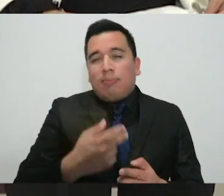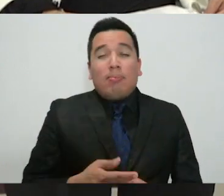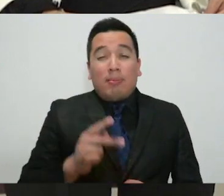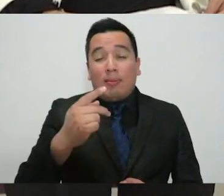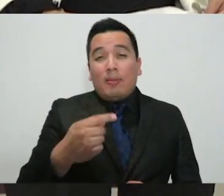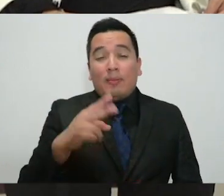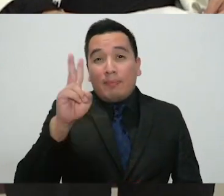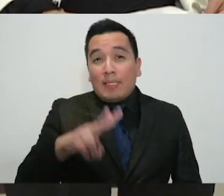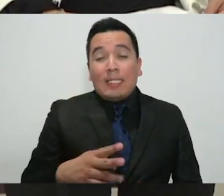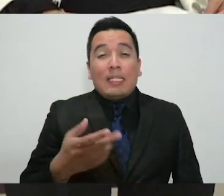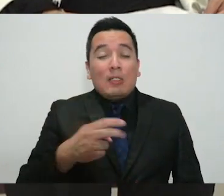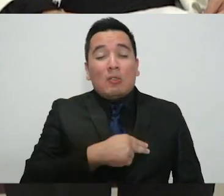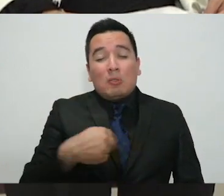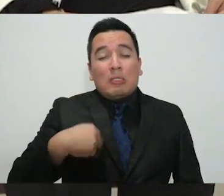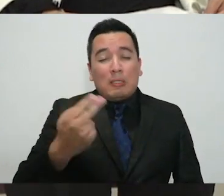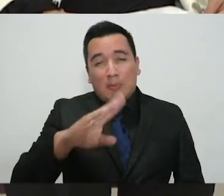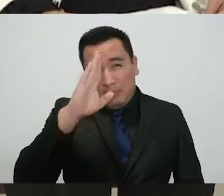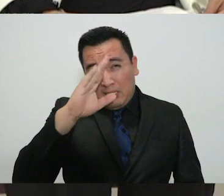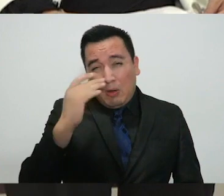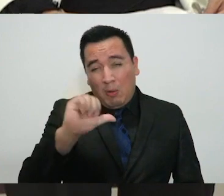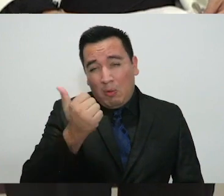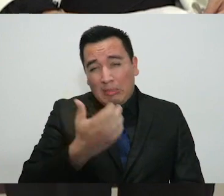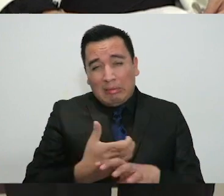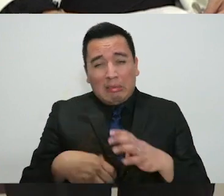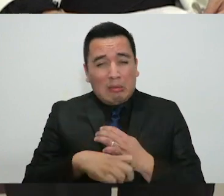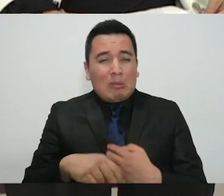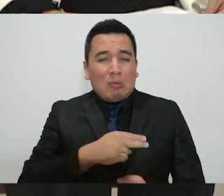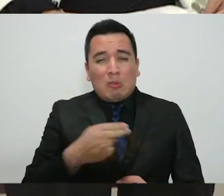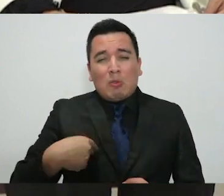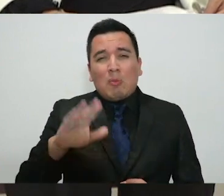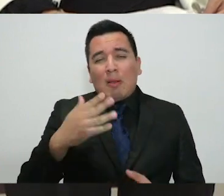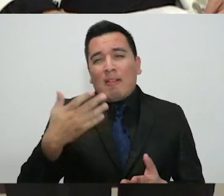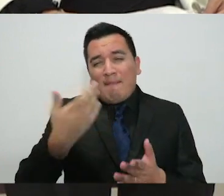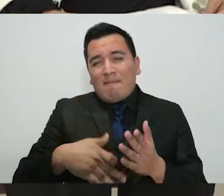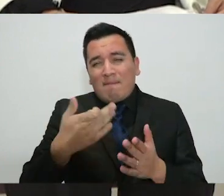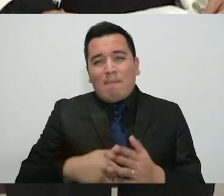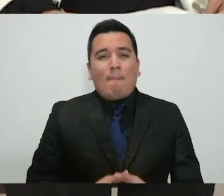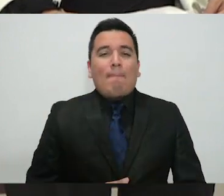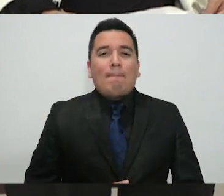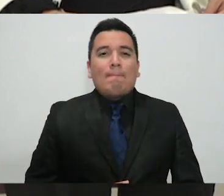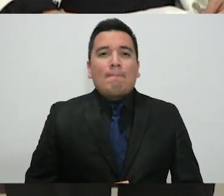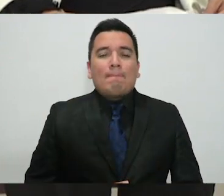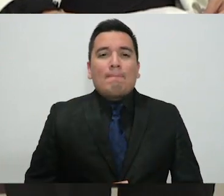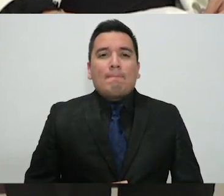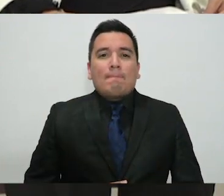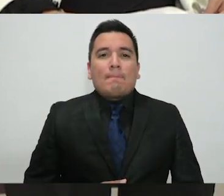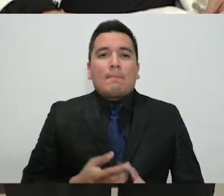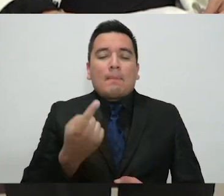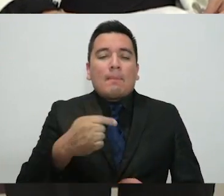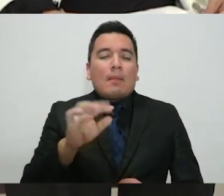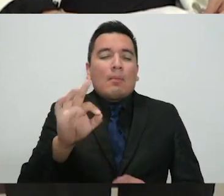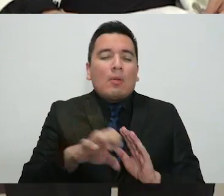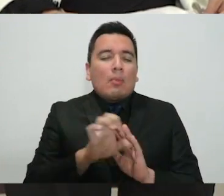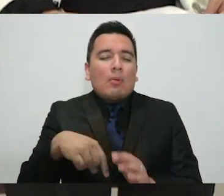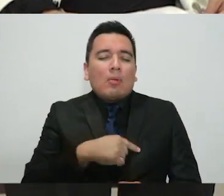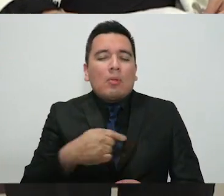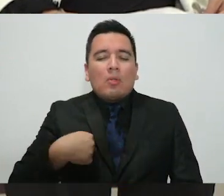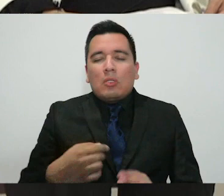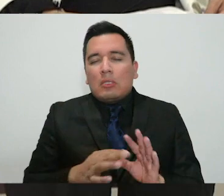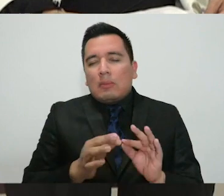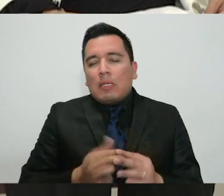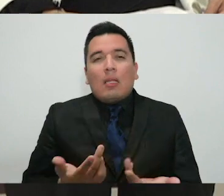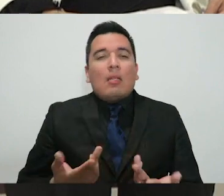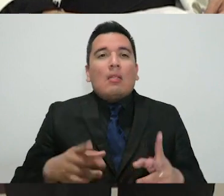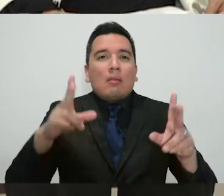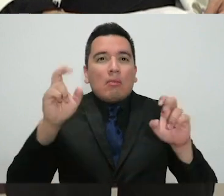también nos lleva a pensar otros elementos en donde estamos un poco más desfasados, porque si hablamos de una agenda